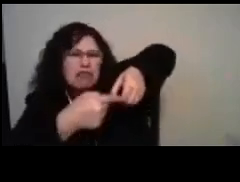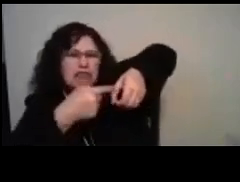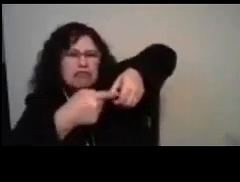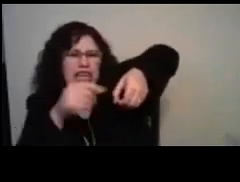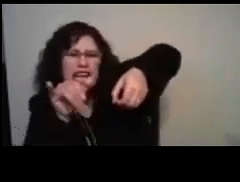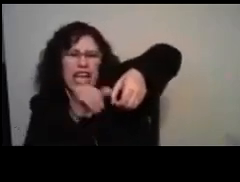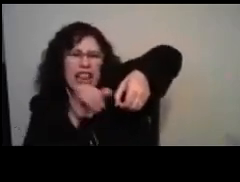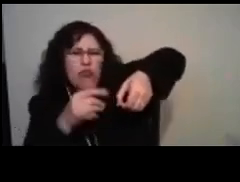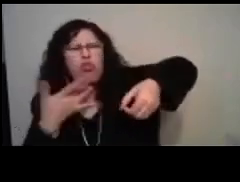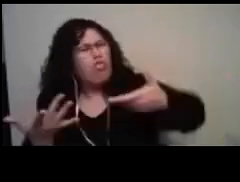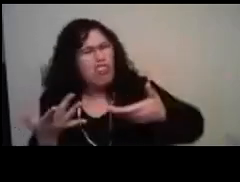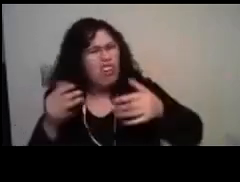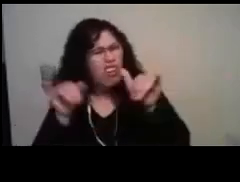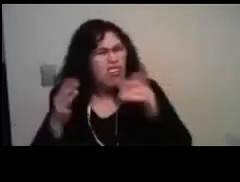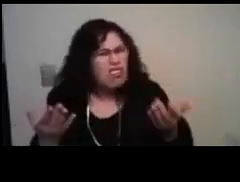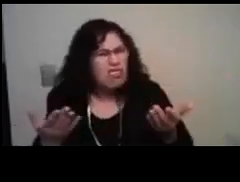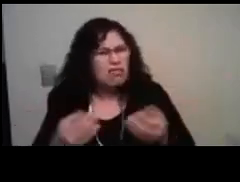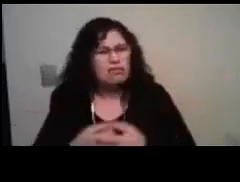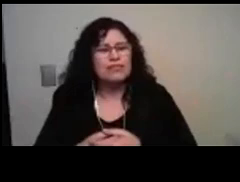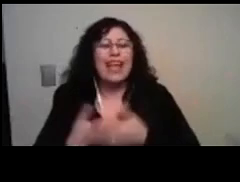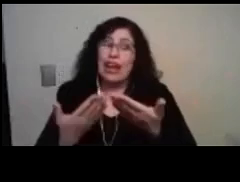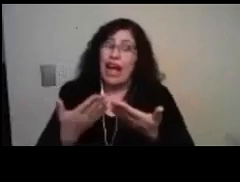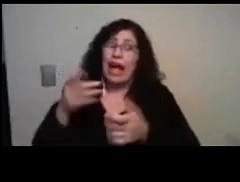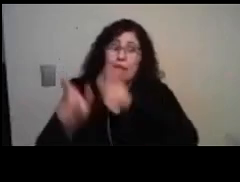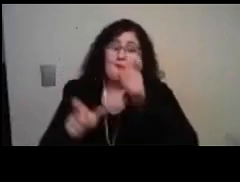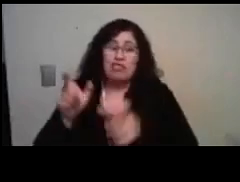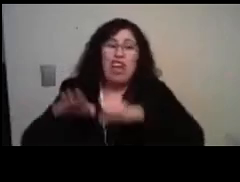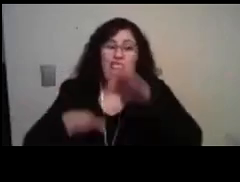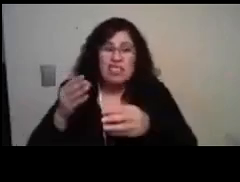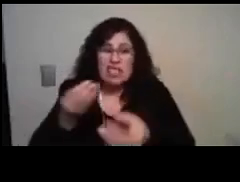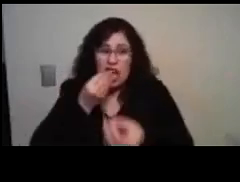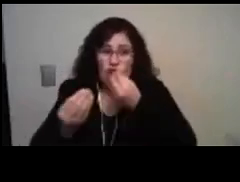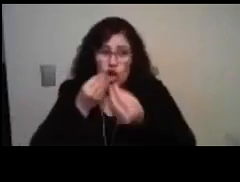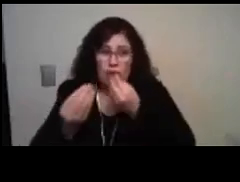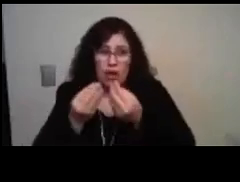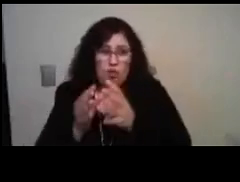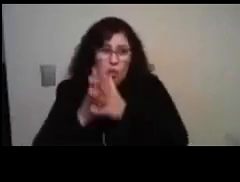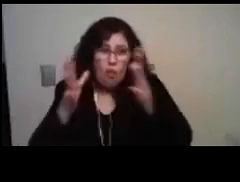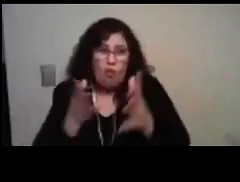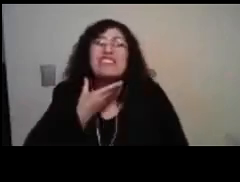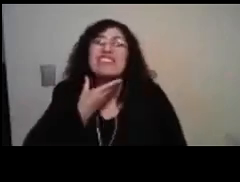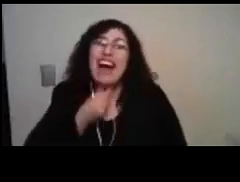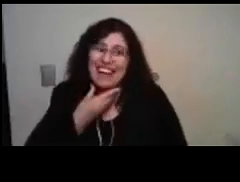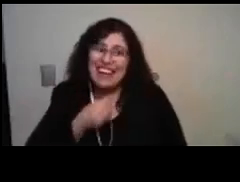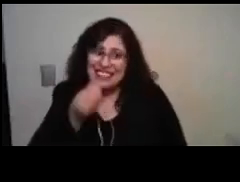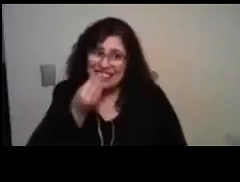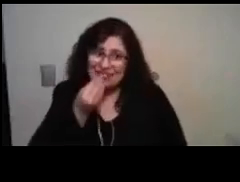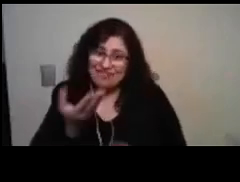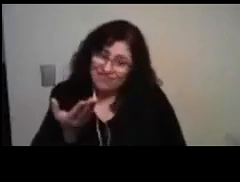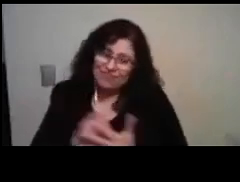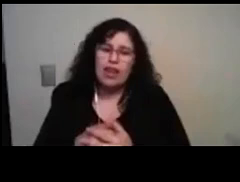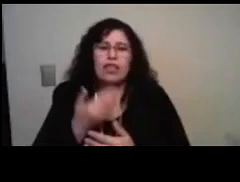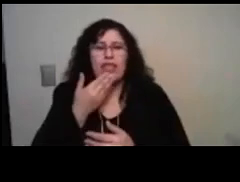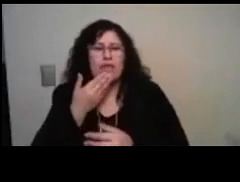personas tienen una ingesta de alimentos que es elevada en grasa, ¿ya? Y segundo porque existe cierta